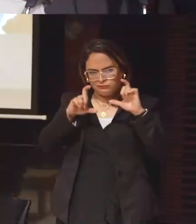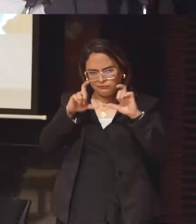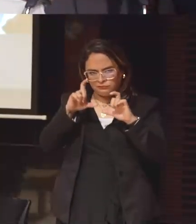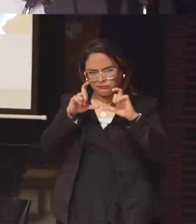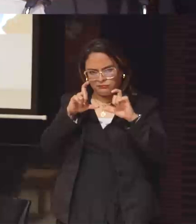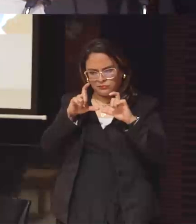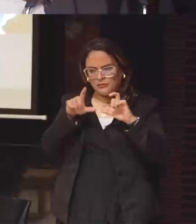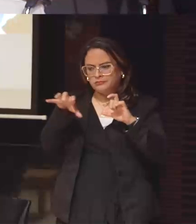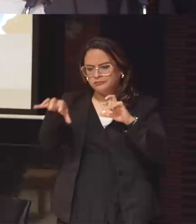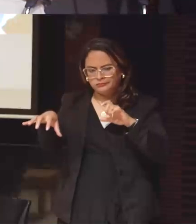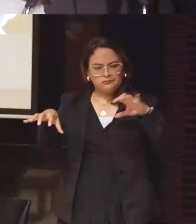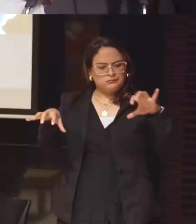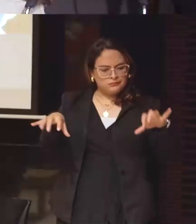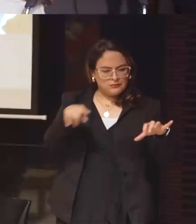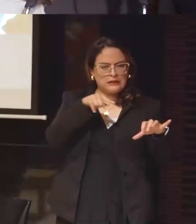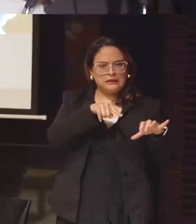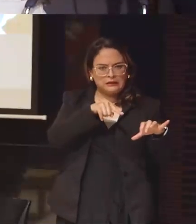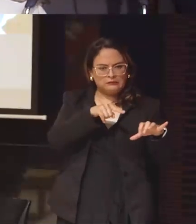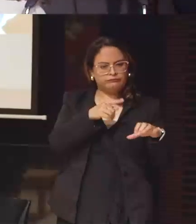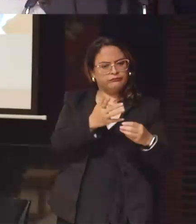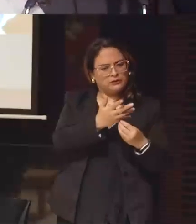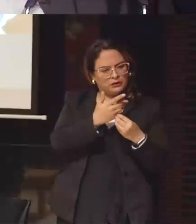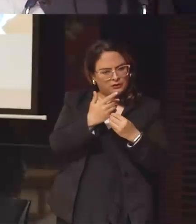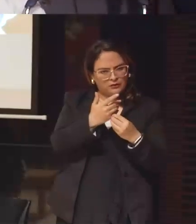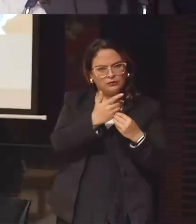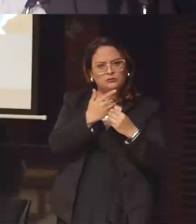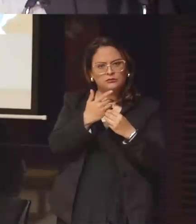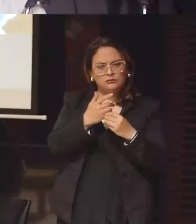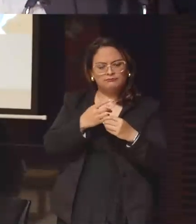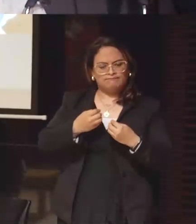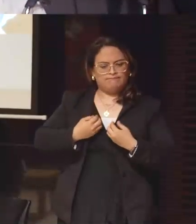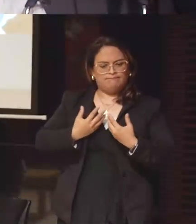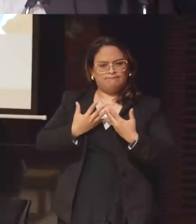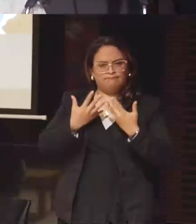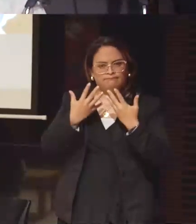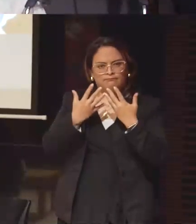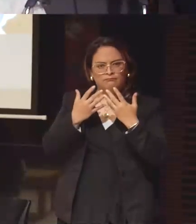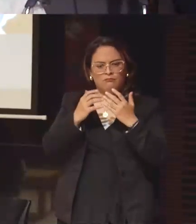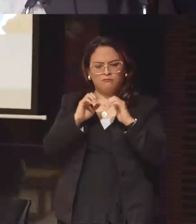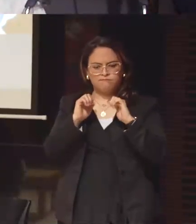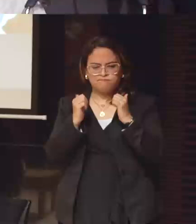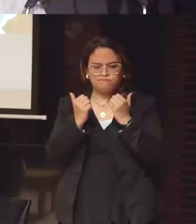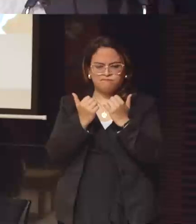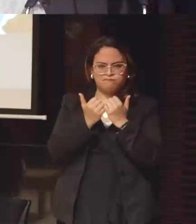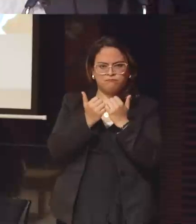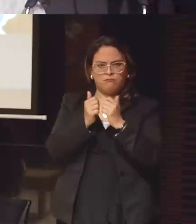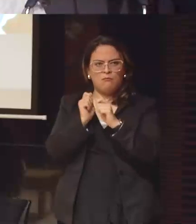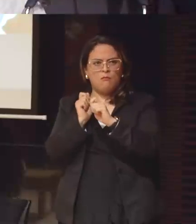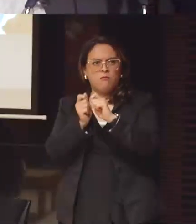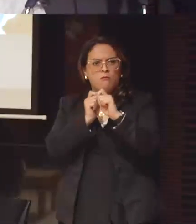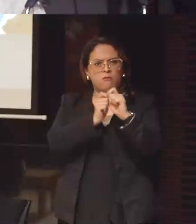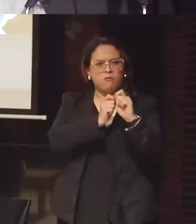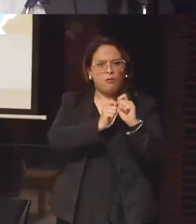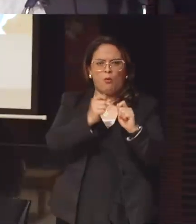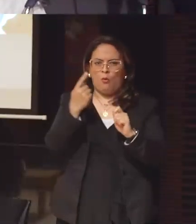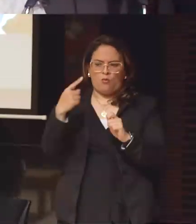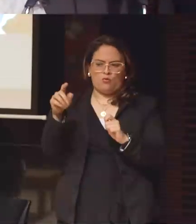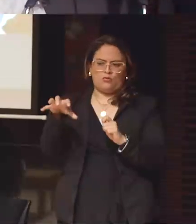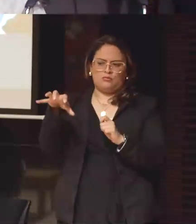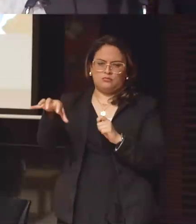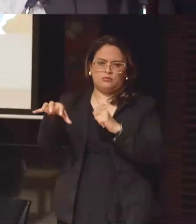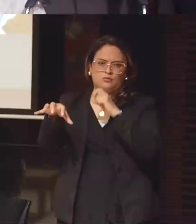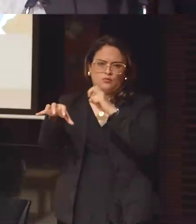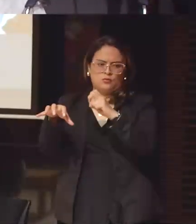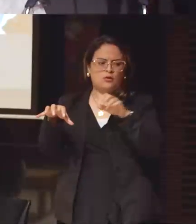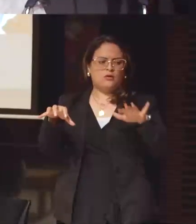gran desarrollo artístico, pero por sobre todo artes vivas y musicales, no arte plástico, lo cual ya genera unos diálogos distintos y unos desarrollos